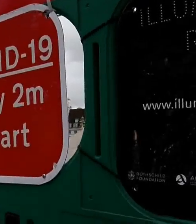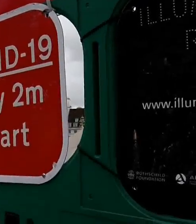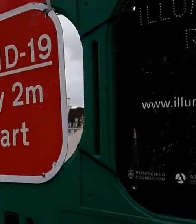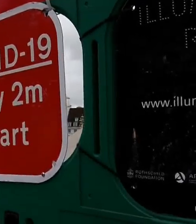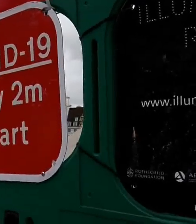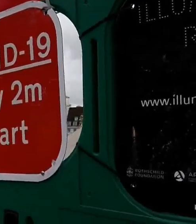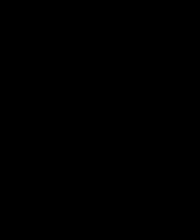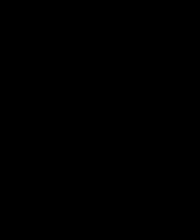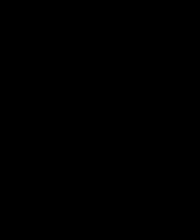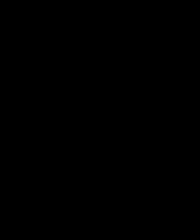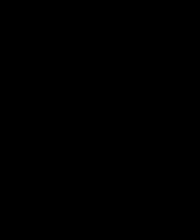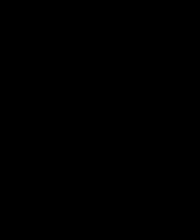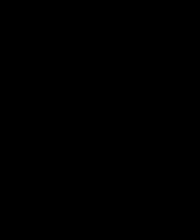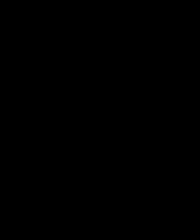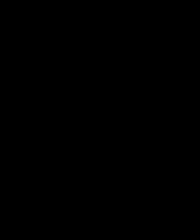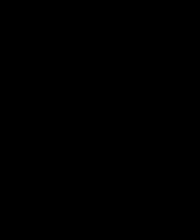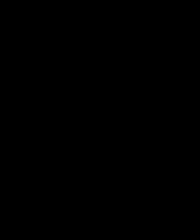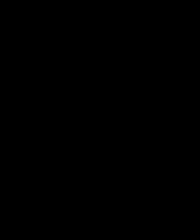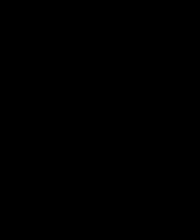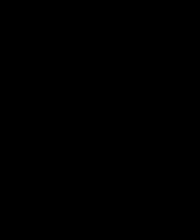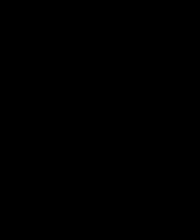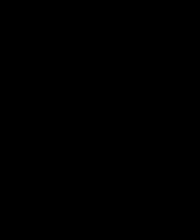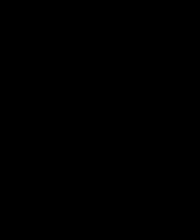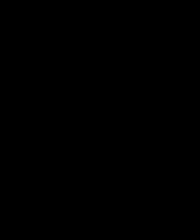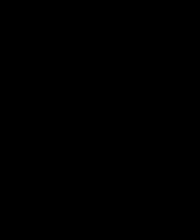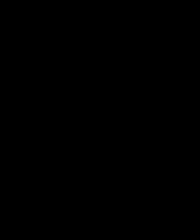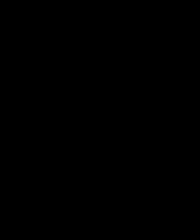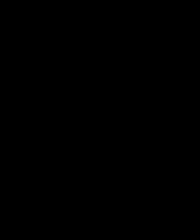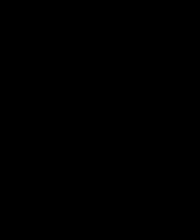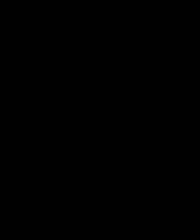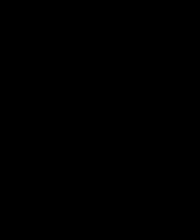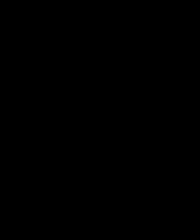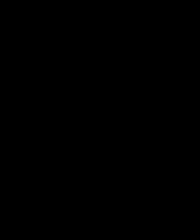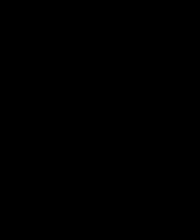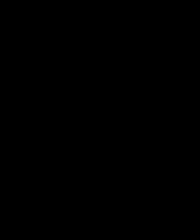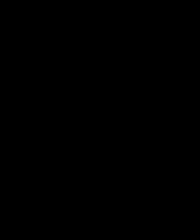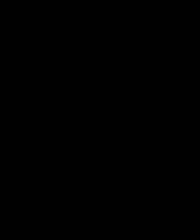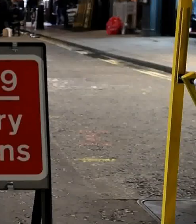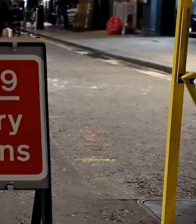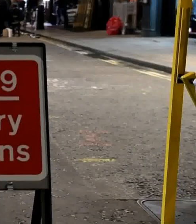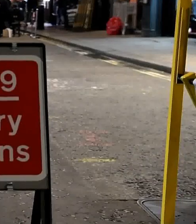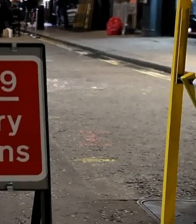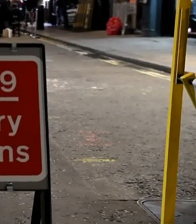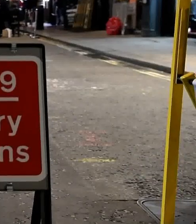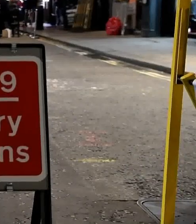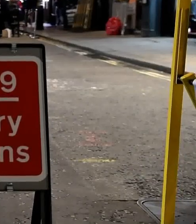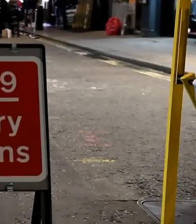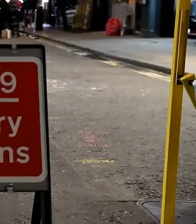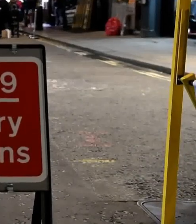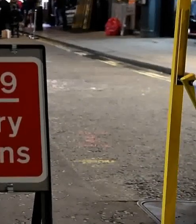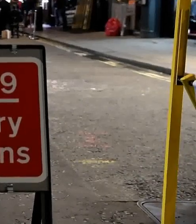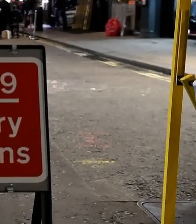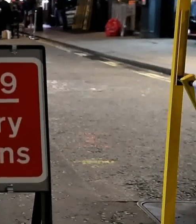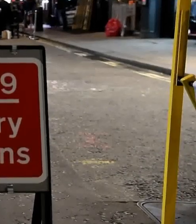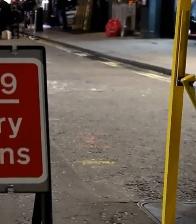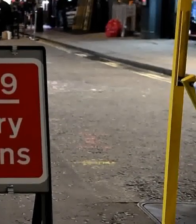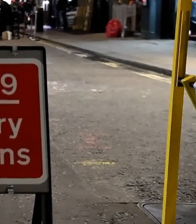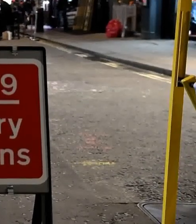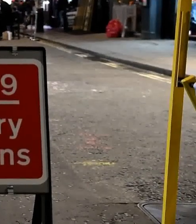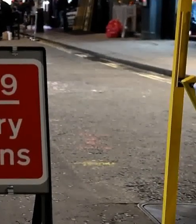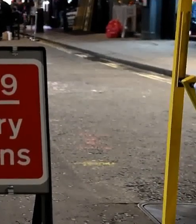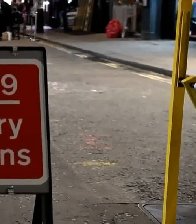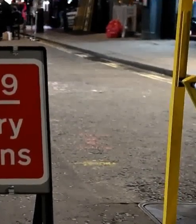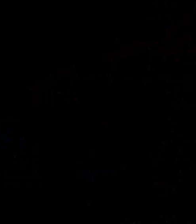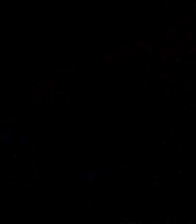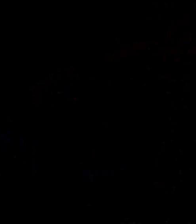restricciones locales por la que había apostado el gobierno supondrá el cierre obligado de los comercios y negocios no esenciales así como de